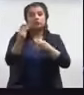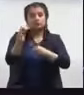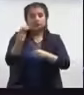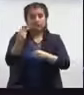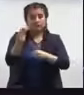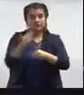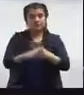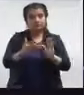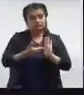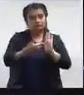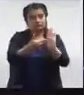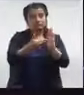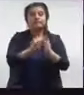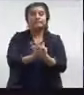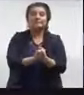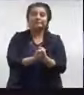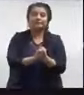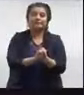3.